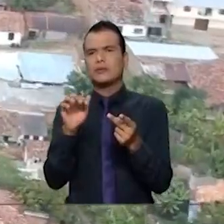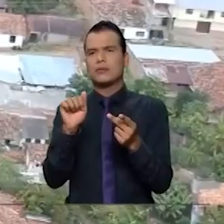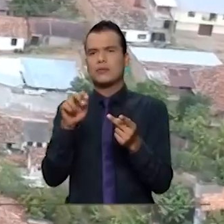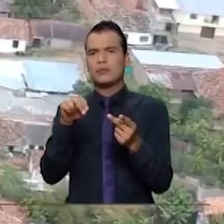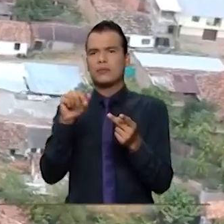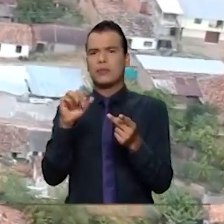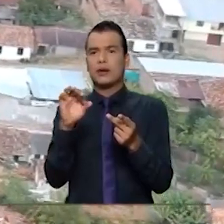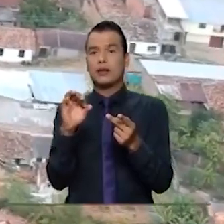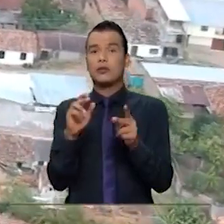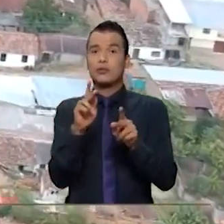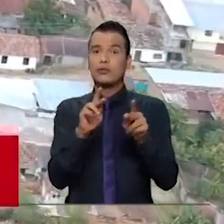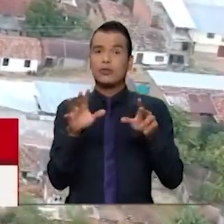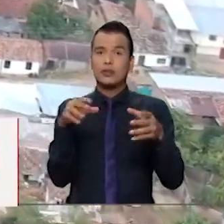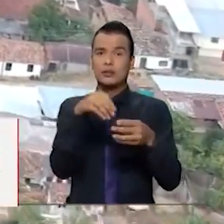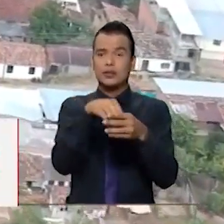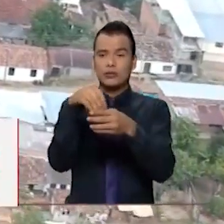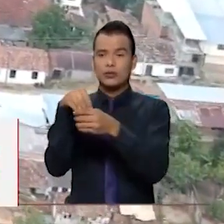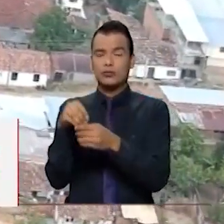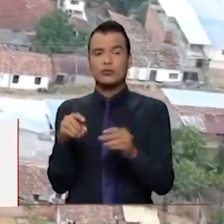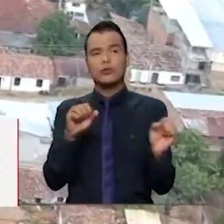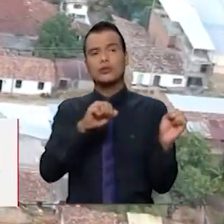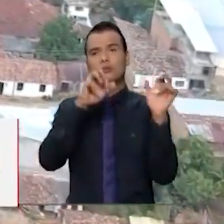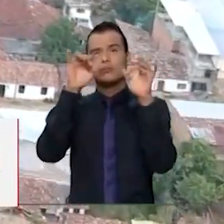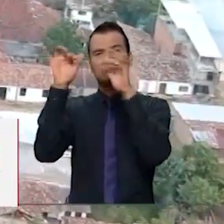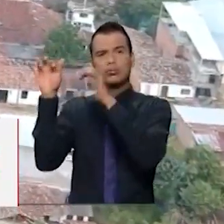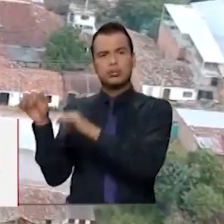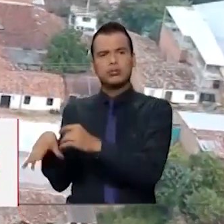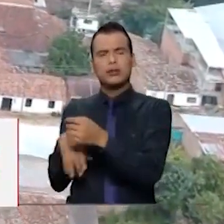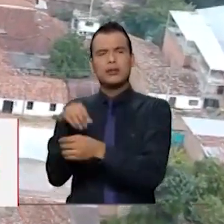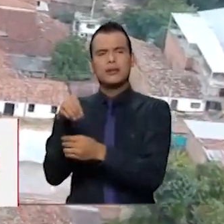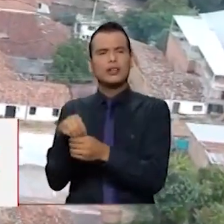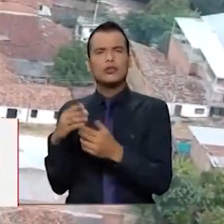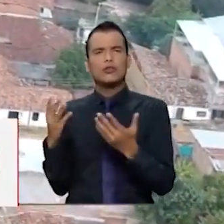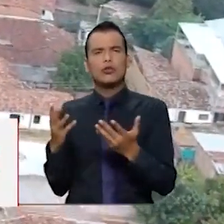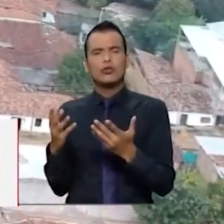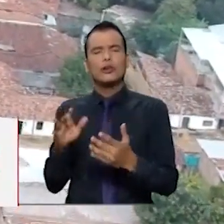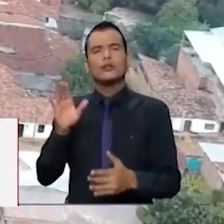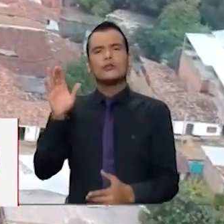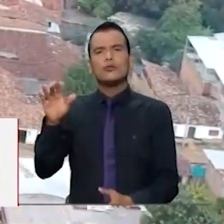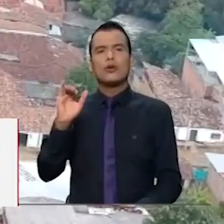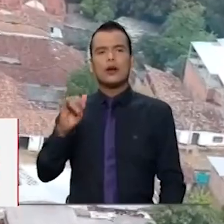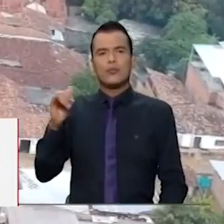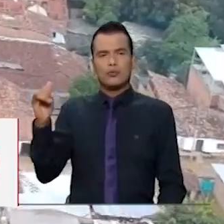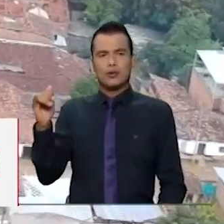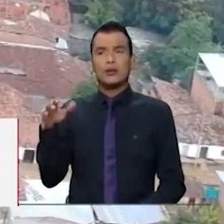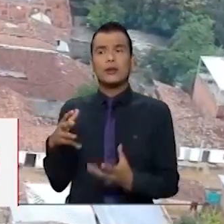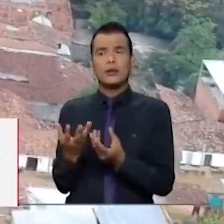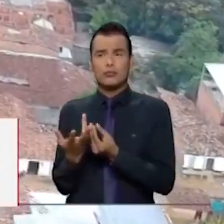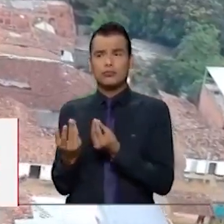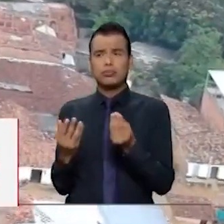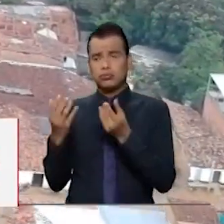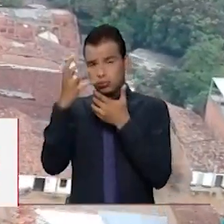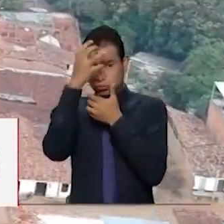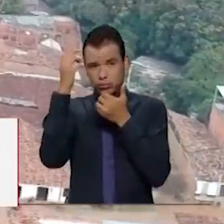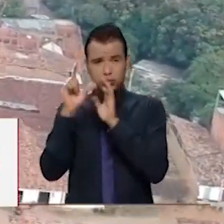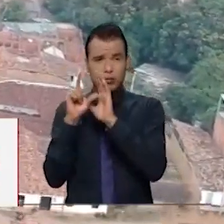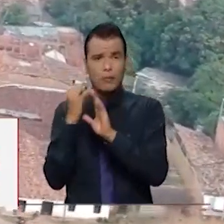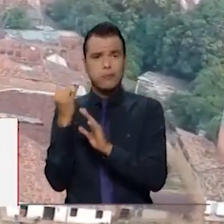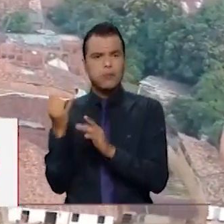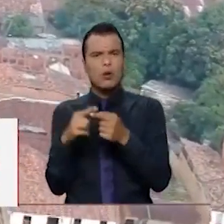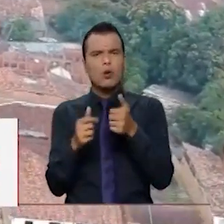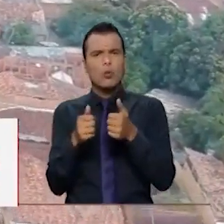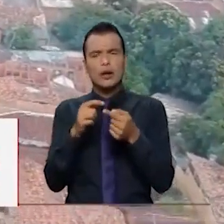Jamundí, donde otros 6 grupos armados, como el Cartel de Sinaloa, el ELN y disidencias de las FARC,